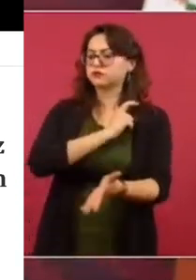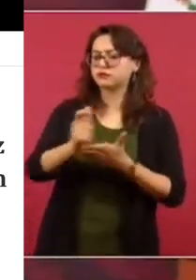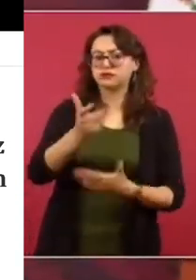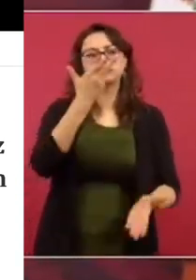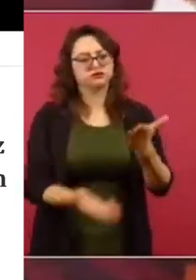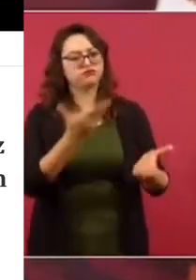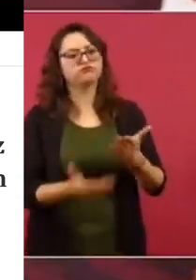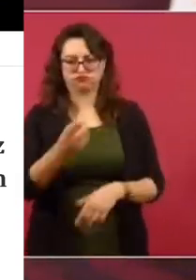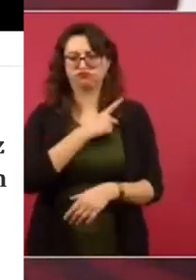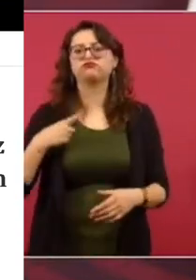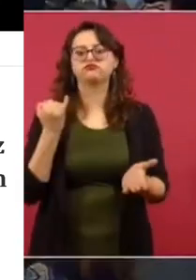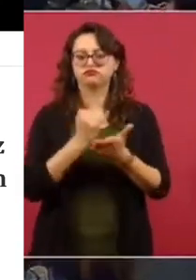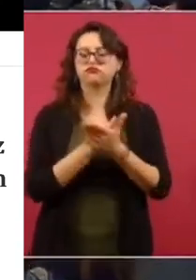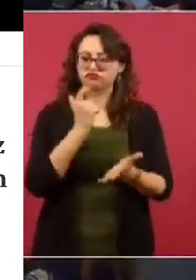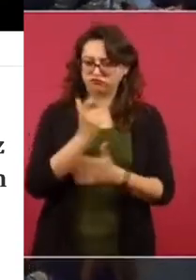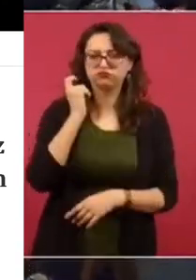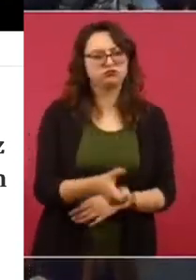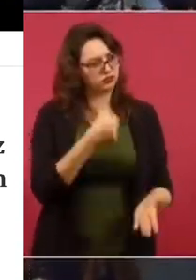Funcionarios,